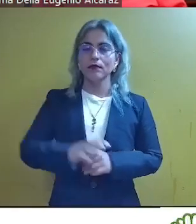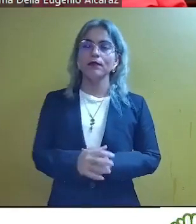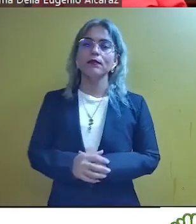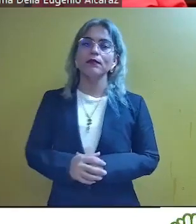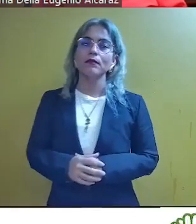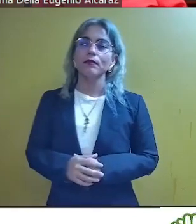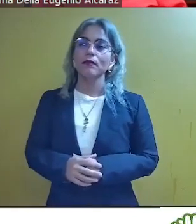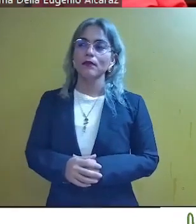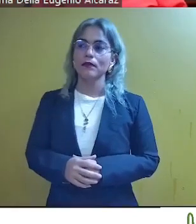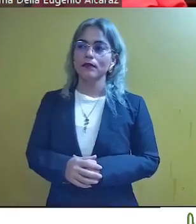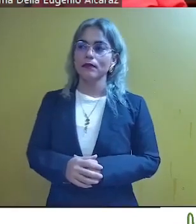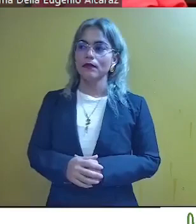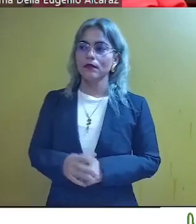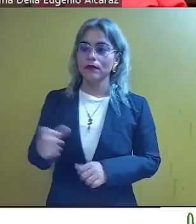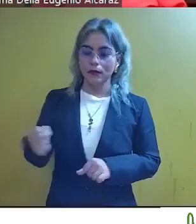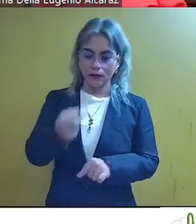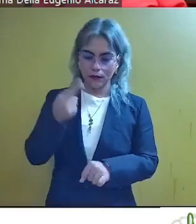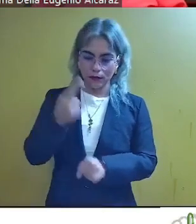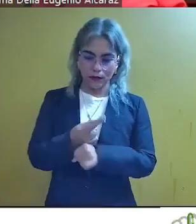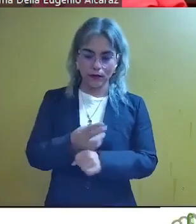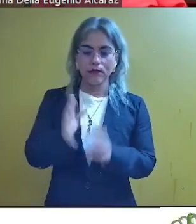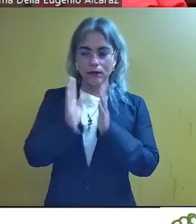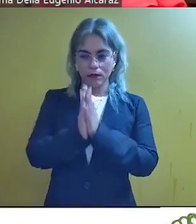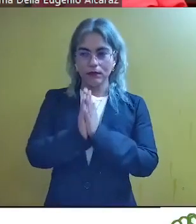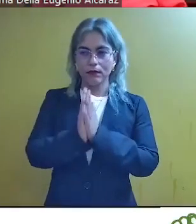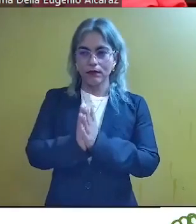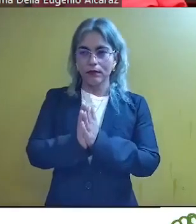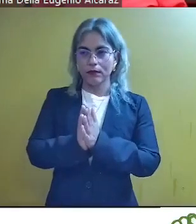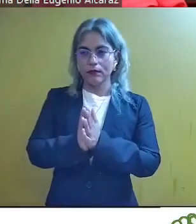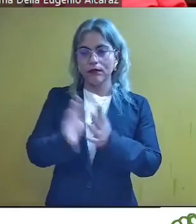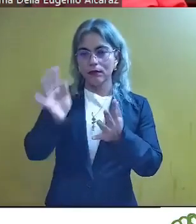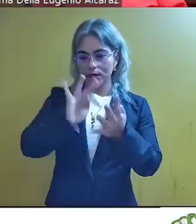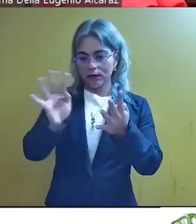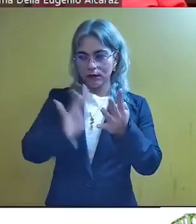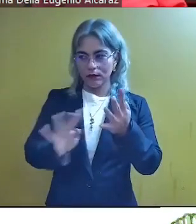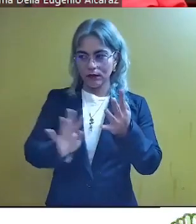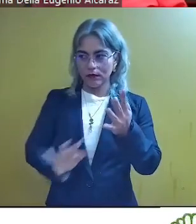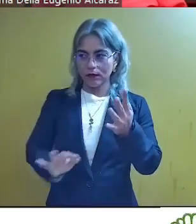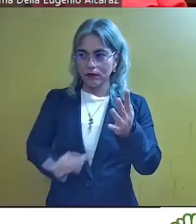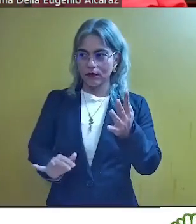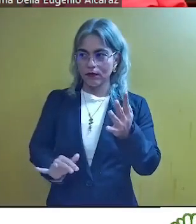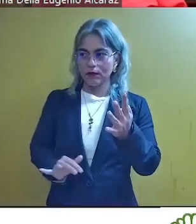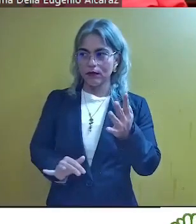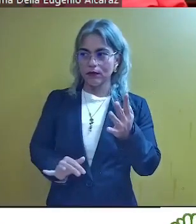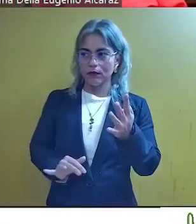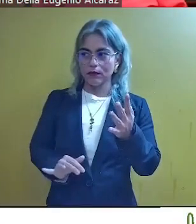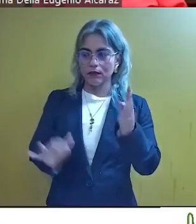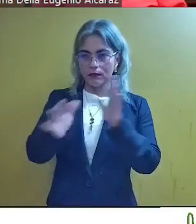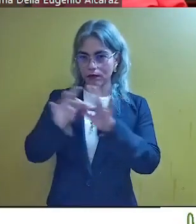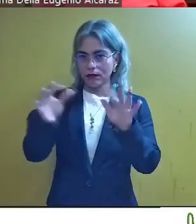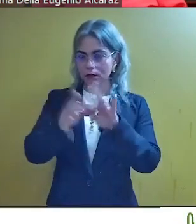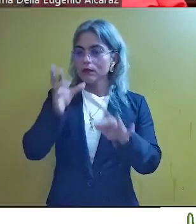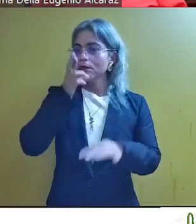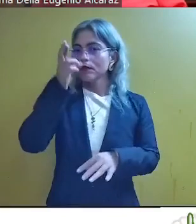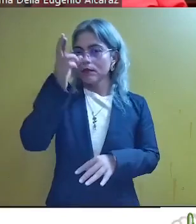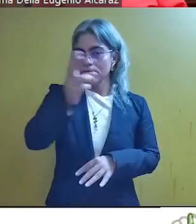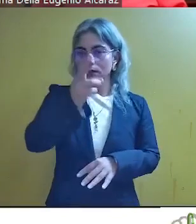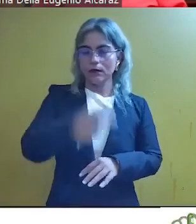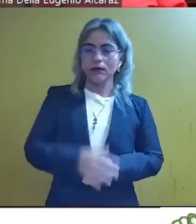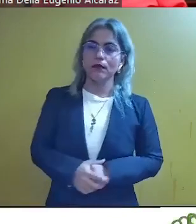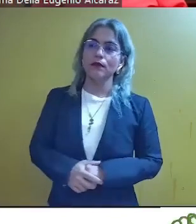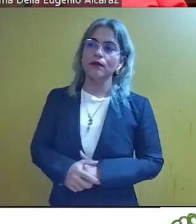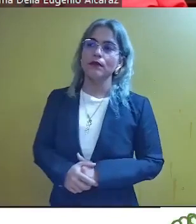lo tanto, le solicito, secretario, nos apoye con la cuenta y puntos resolutivos del mismo.